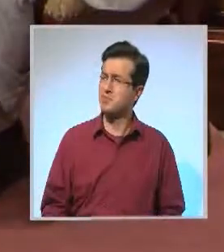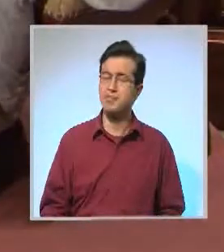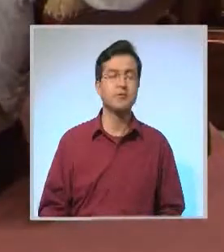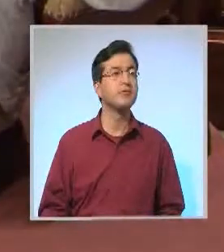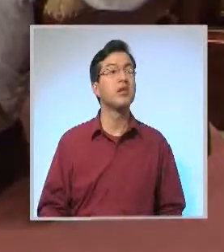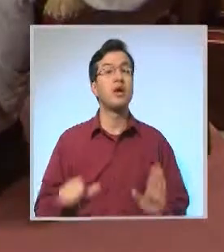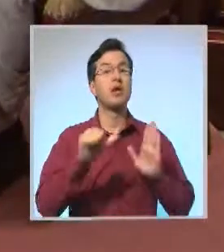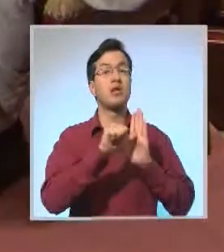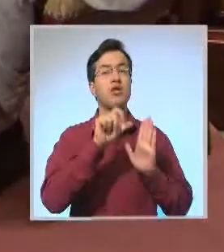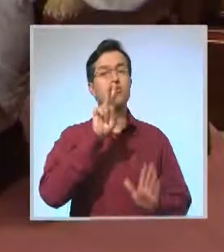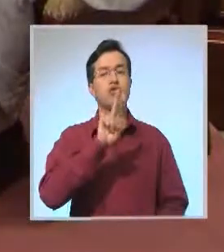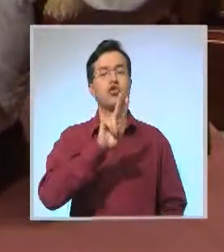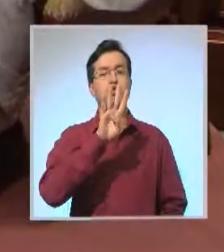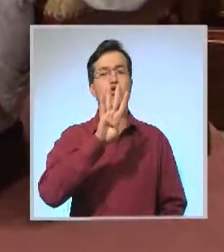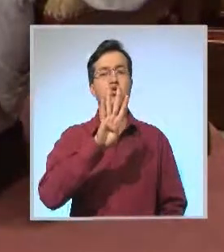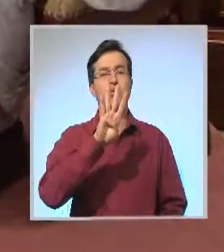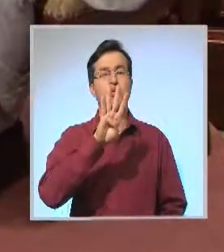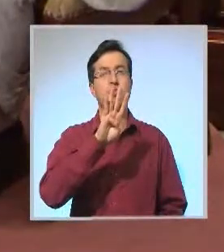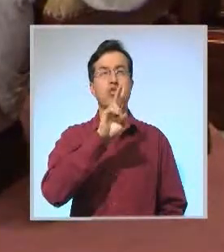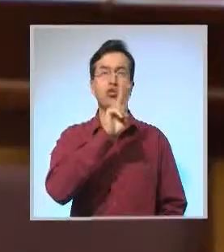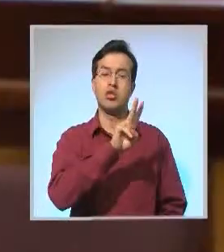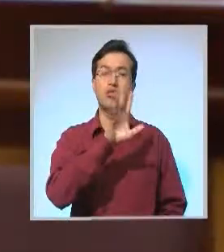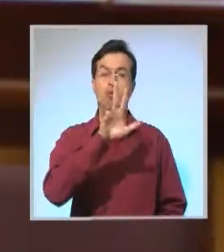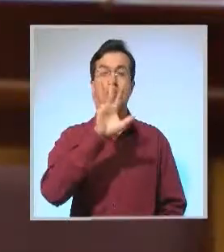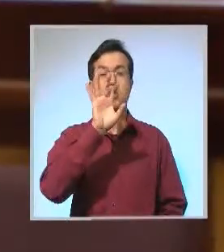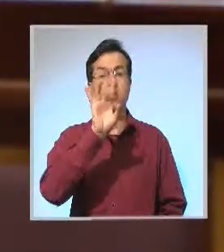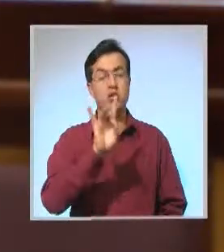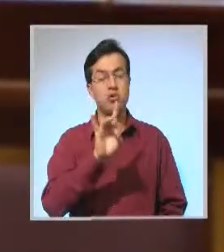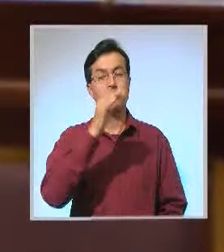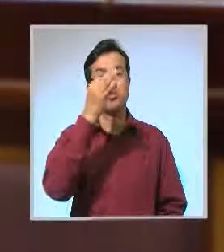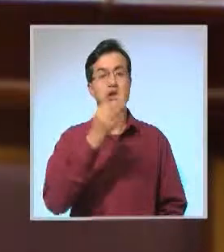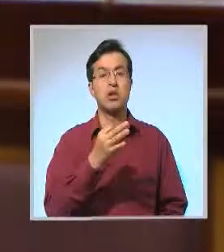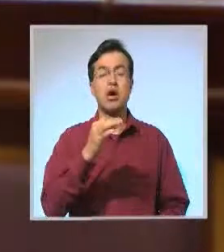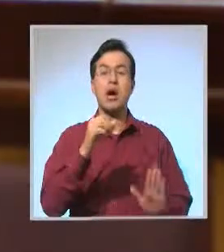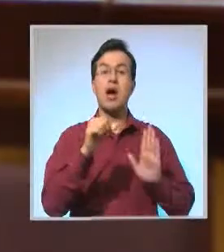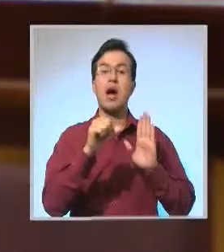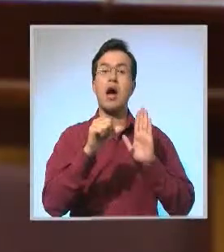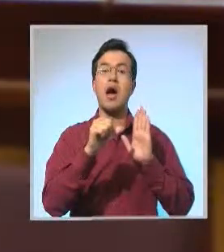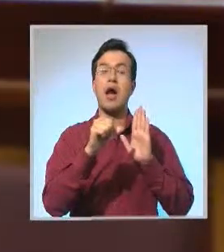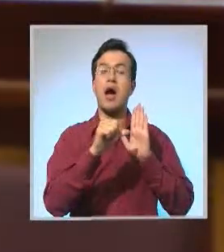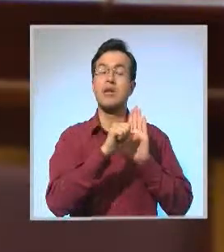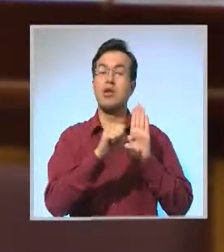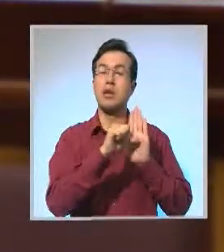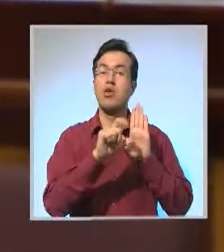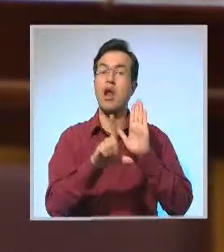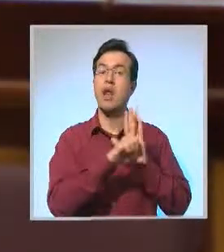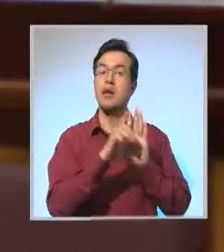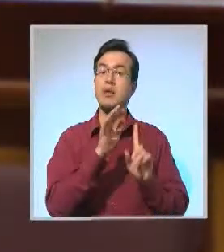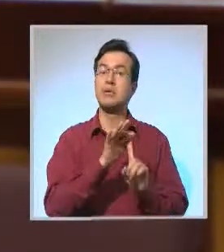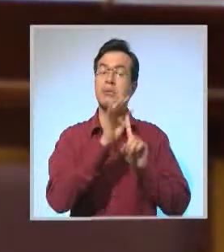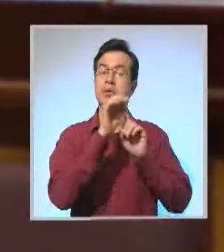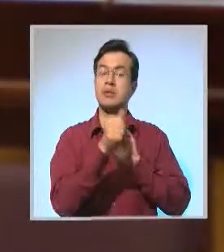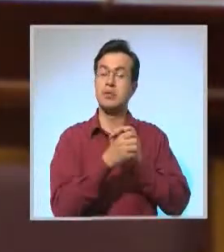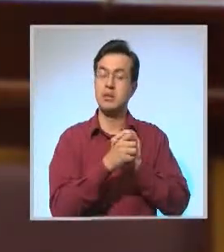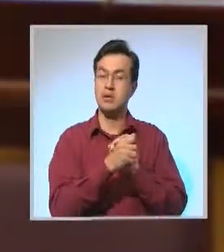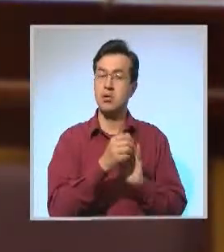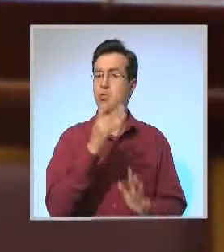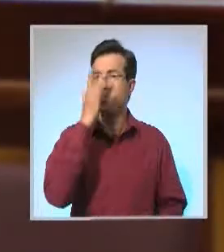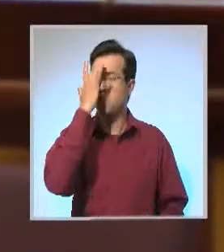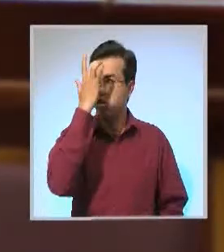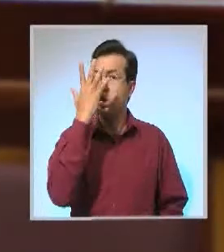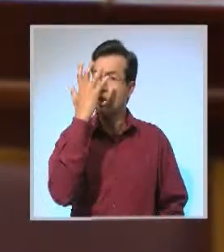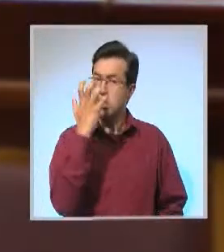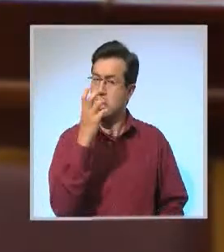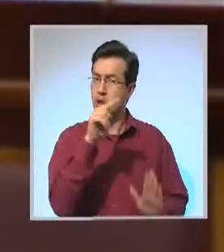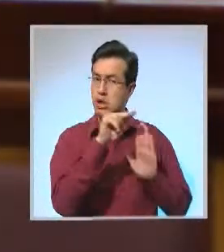artículo 258 de la constitución marca un régimen especial para la provincia de galápagos lo que se busca con la